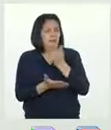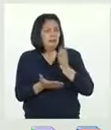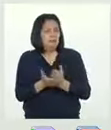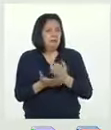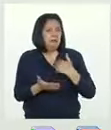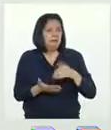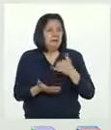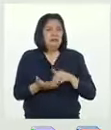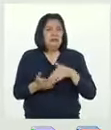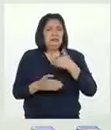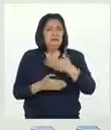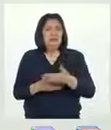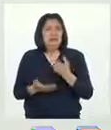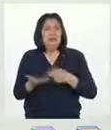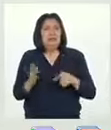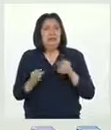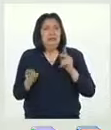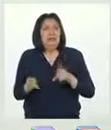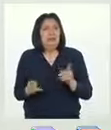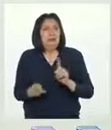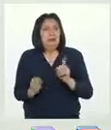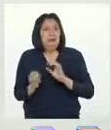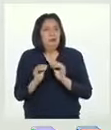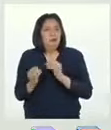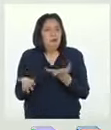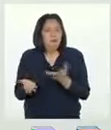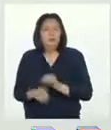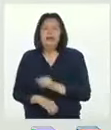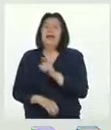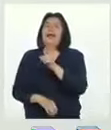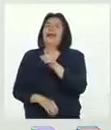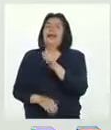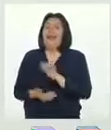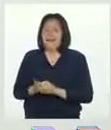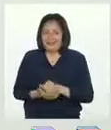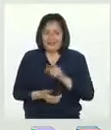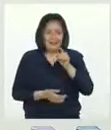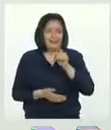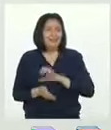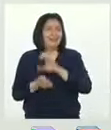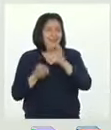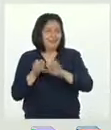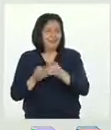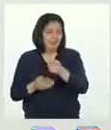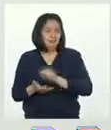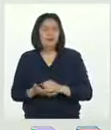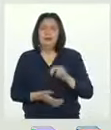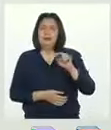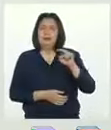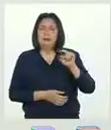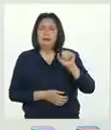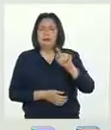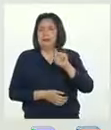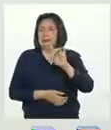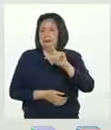no le damos solución? ¡Ajá! Te refieres a las consecuencias. Natalia nos